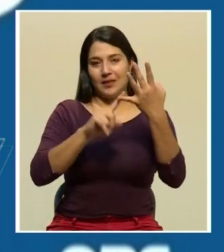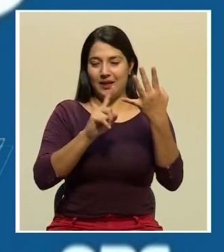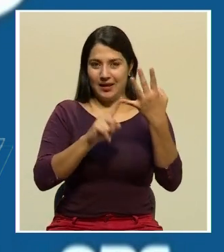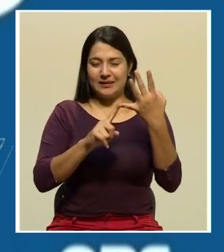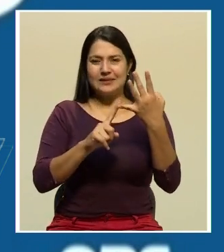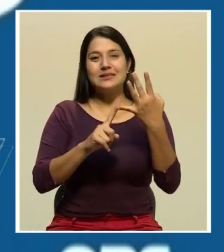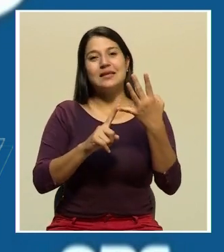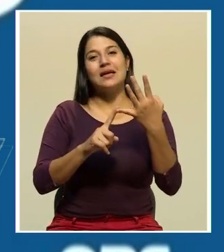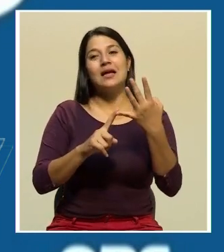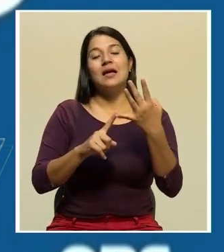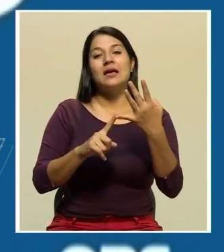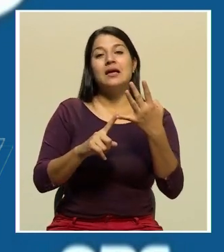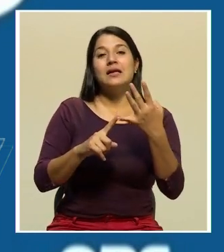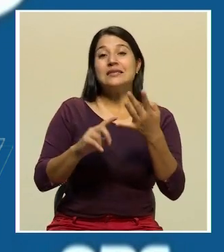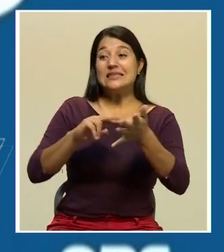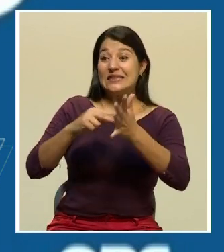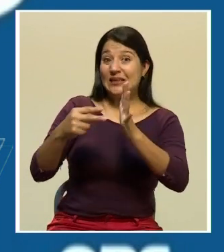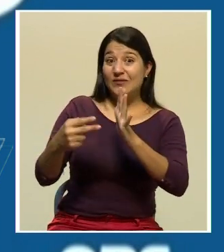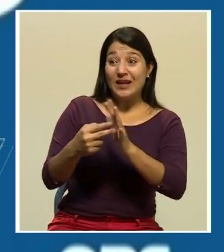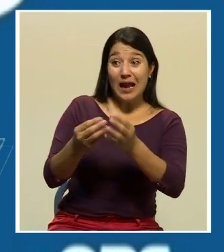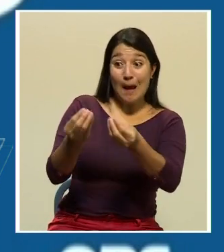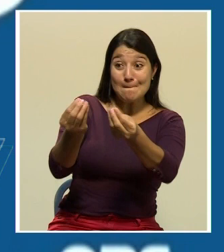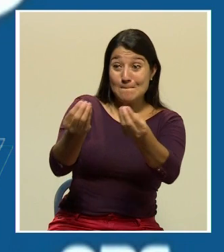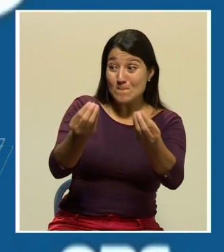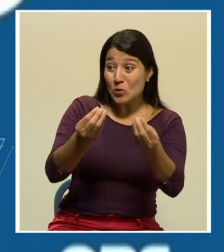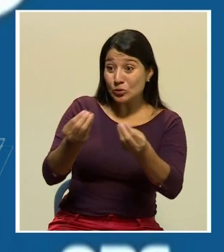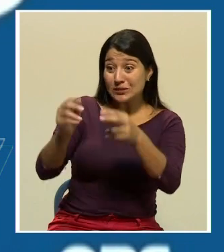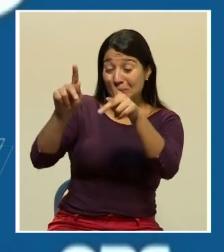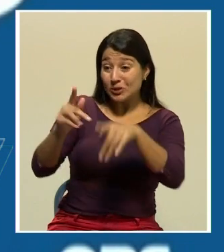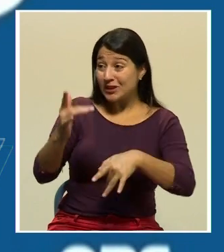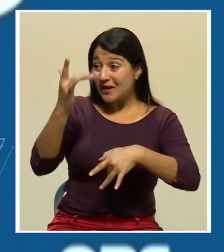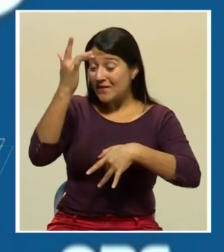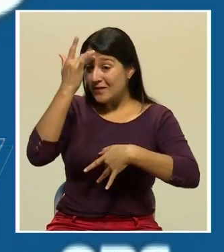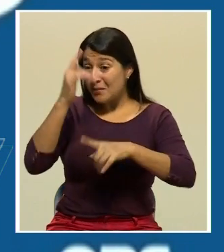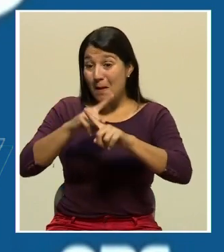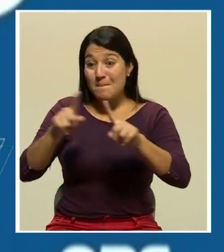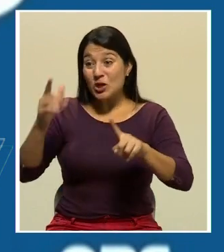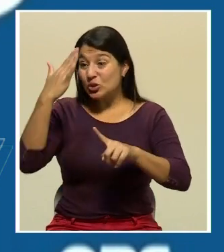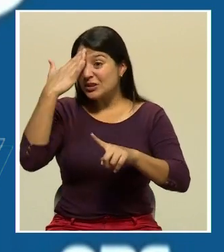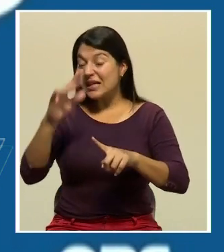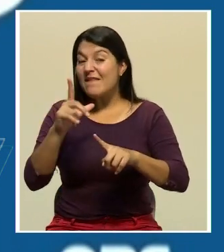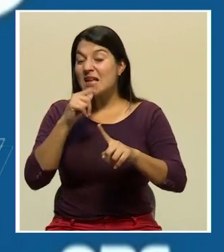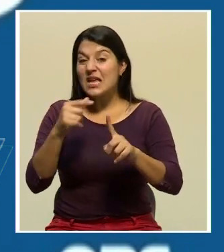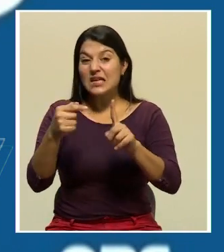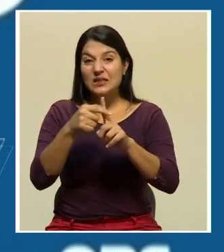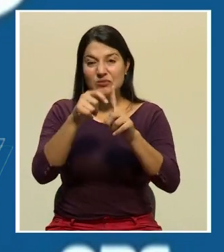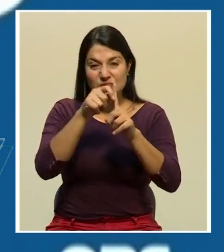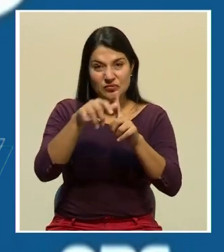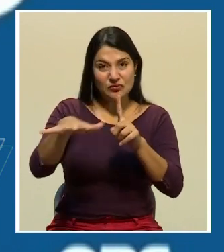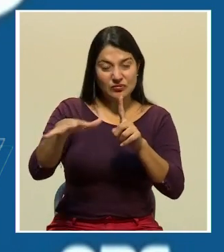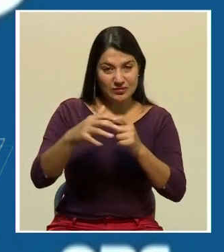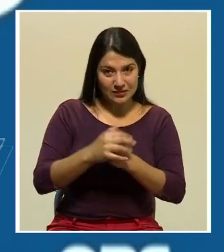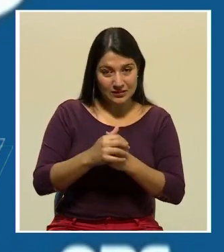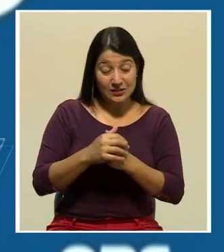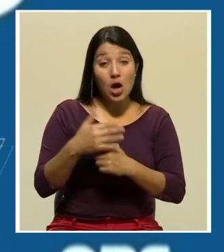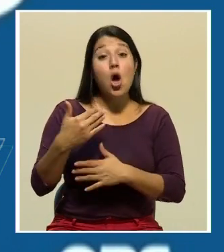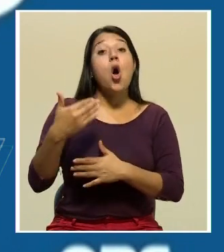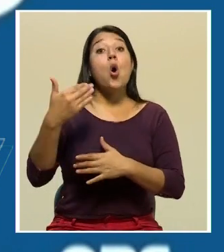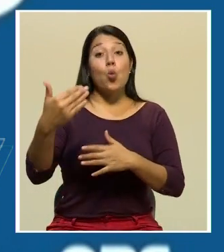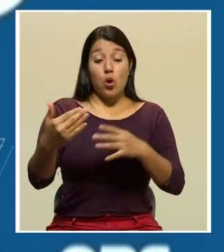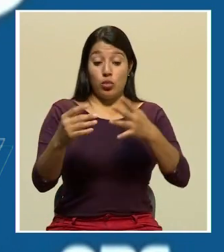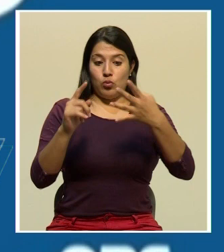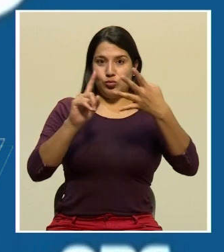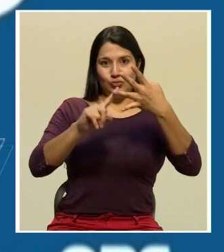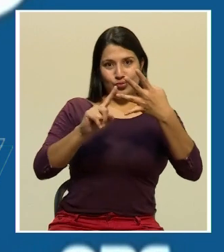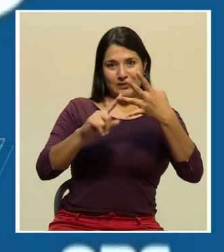gran cantidad de casos no vinculados a cadena de transmisión. Eso es sumamente importante, es cuando están vinculados a una